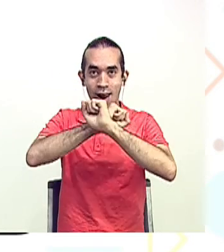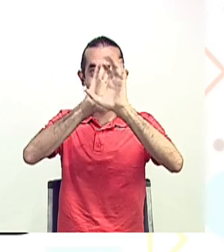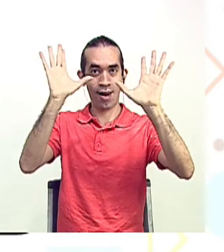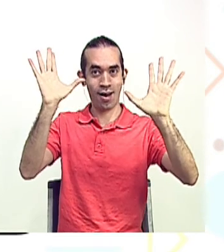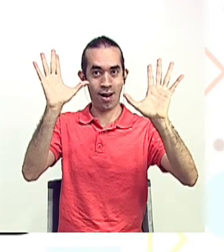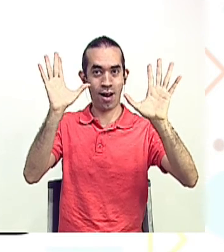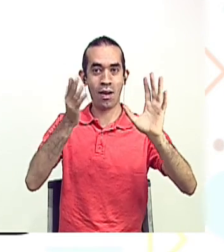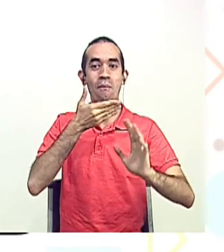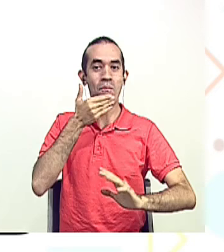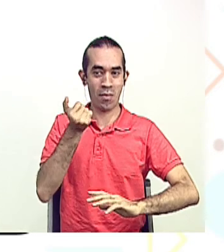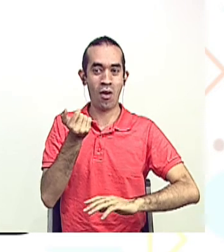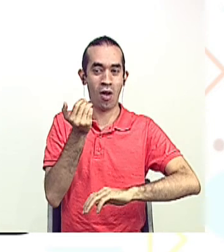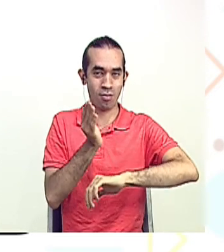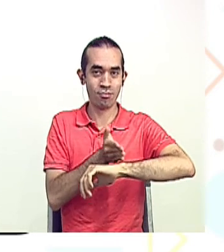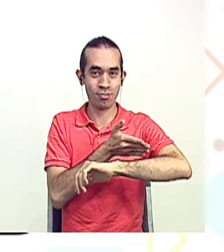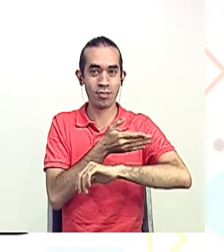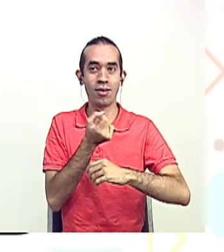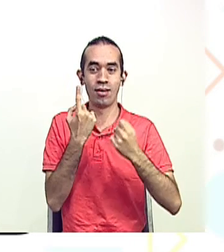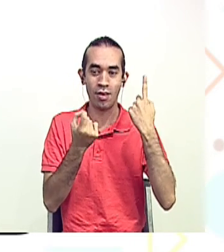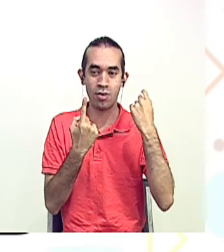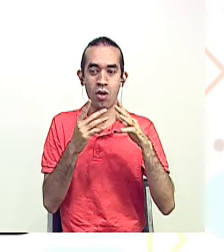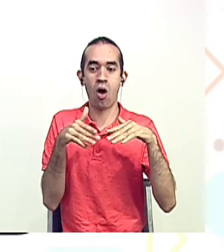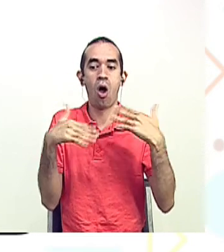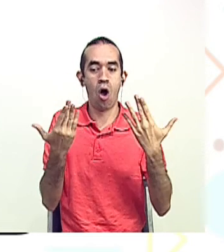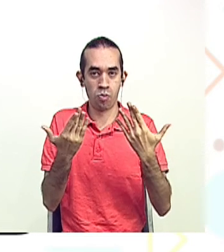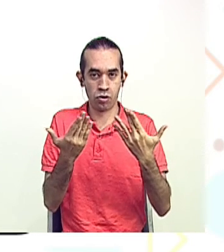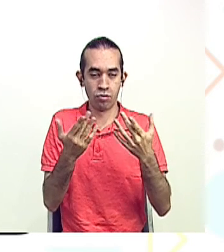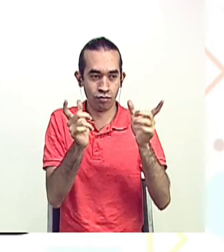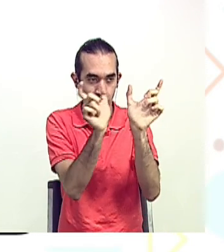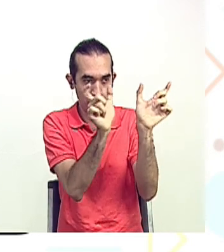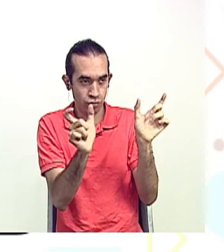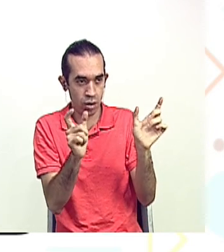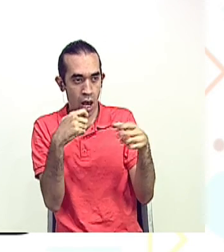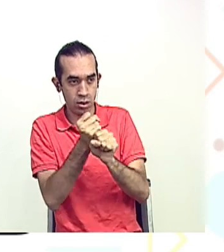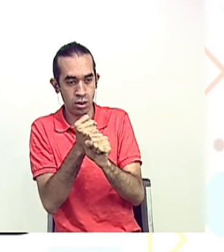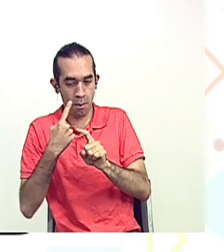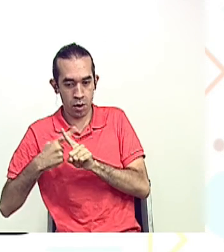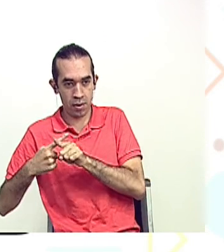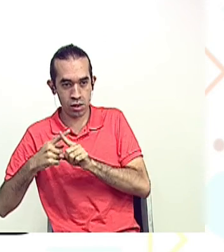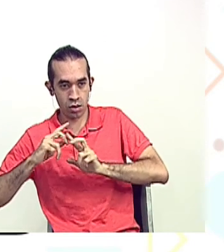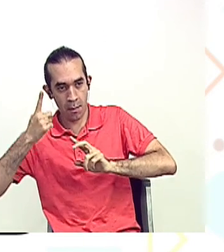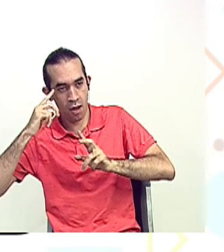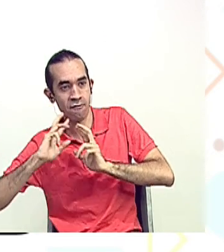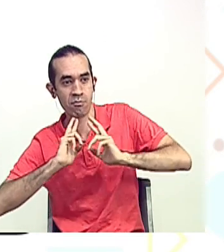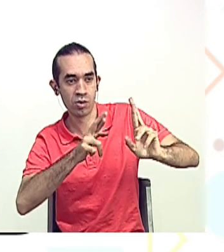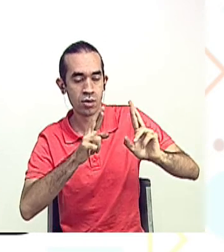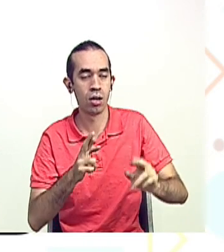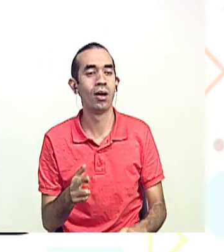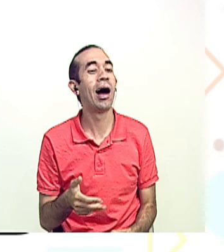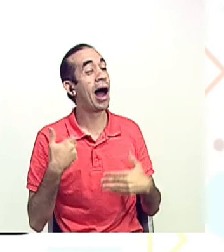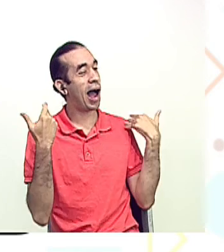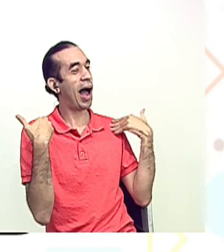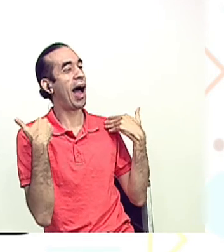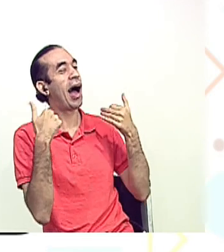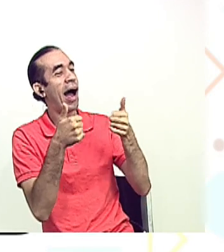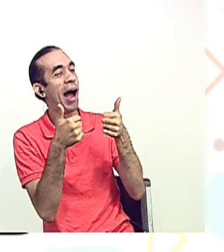un poquito mejor cómo se pueden factorizar esas expresiones. Qué bueno, eso me alegra muchísimo.